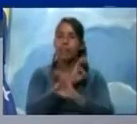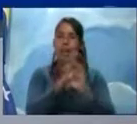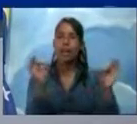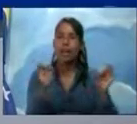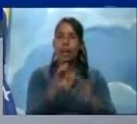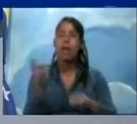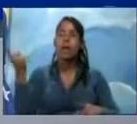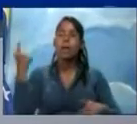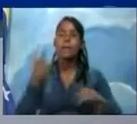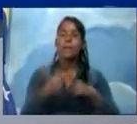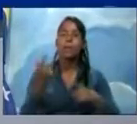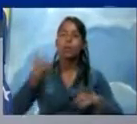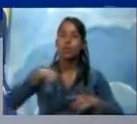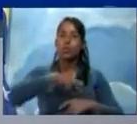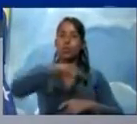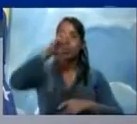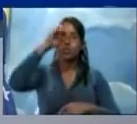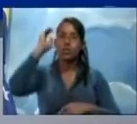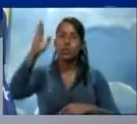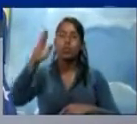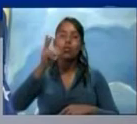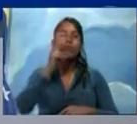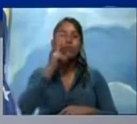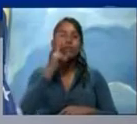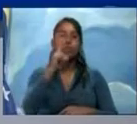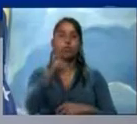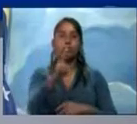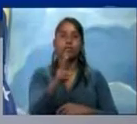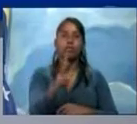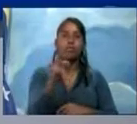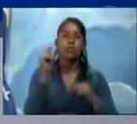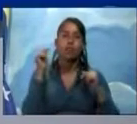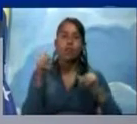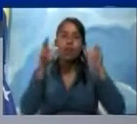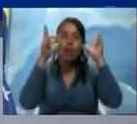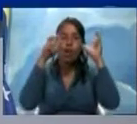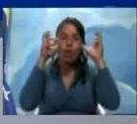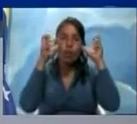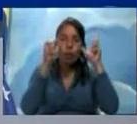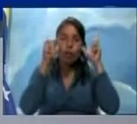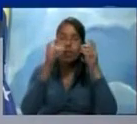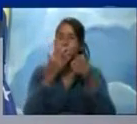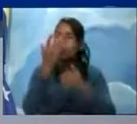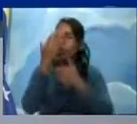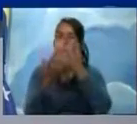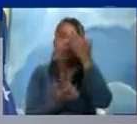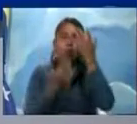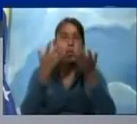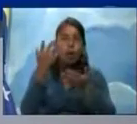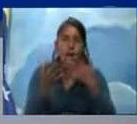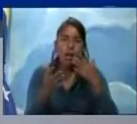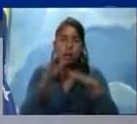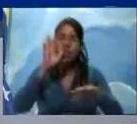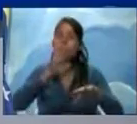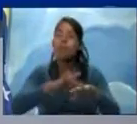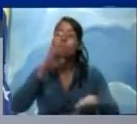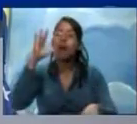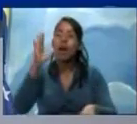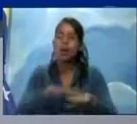y no huelen. Pero nuestro Dios ve, oye, huele,